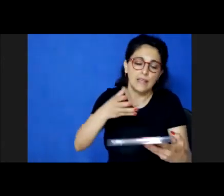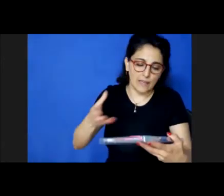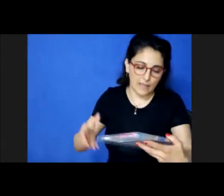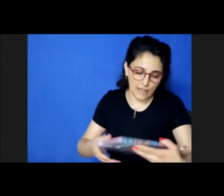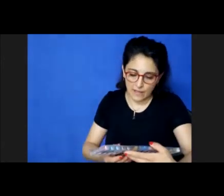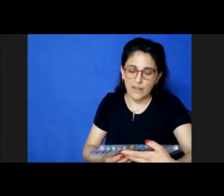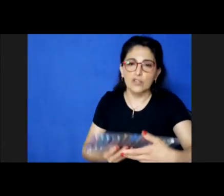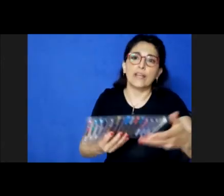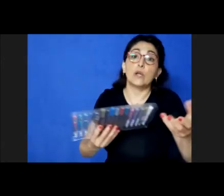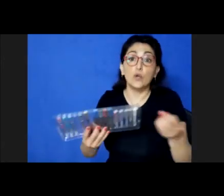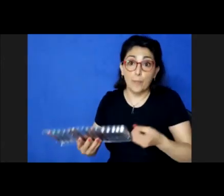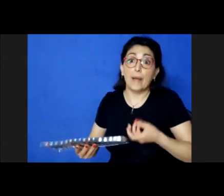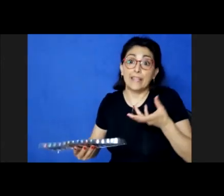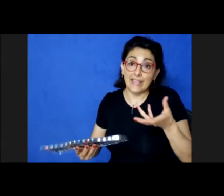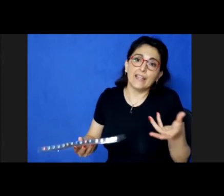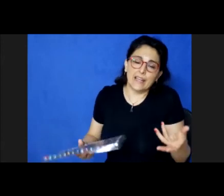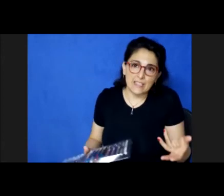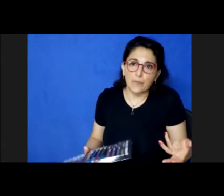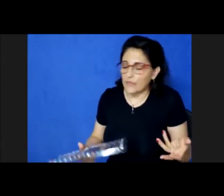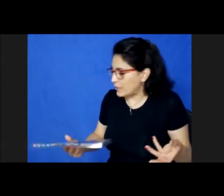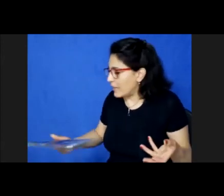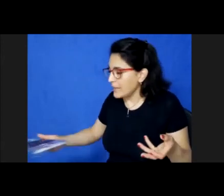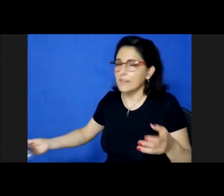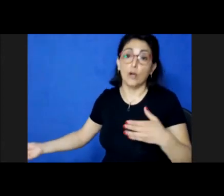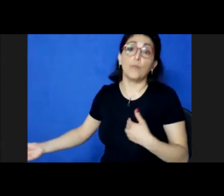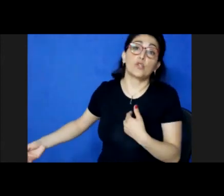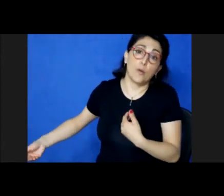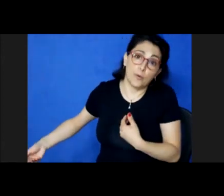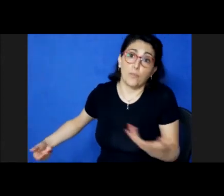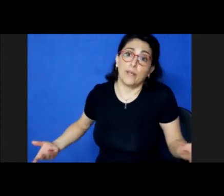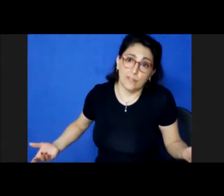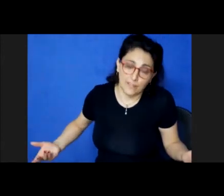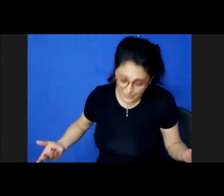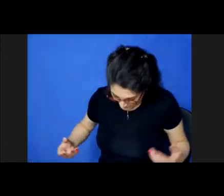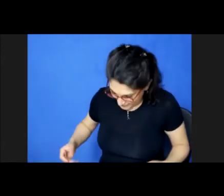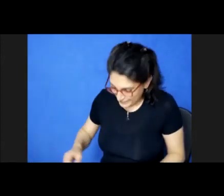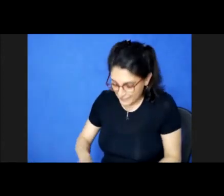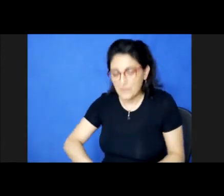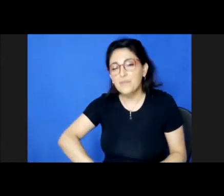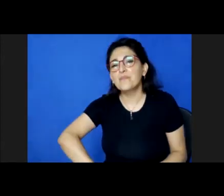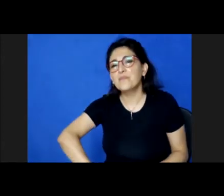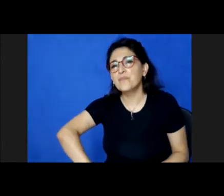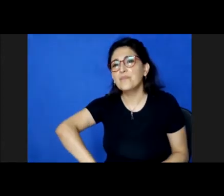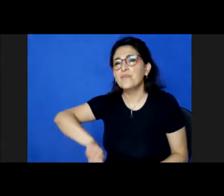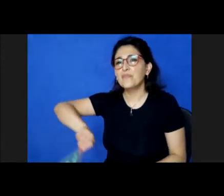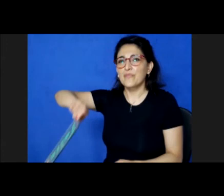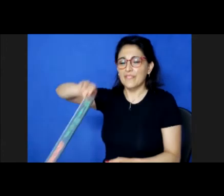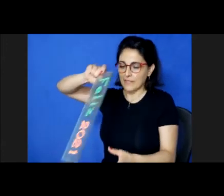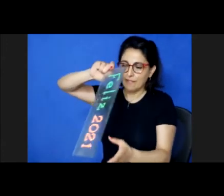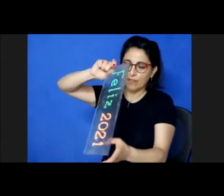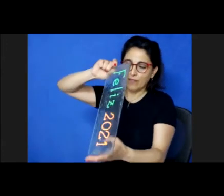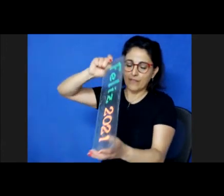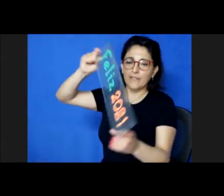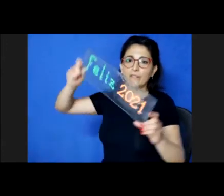es, son artículos para pintar casi profesionalmente. ¿Sabés qué hacía yo con este color? El color